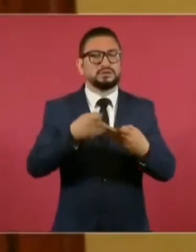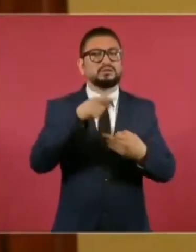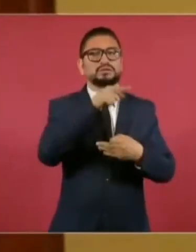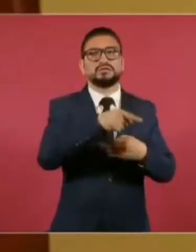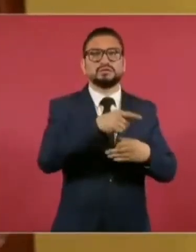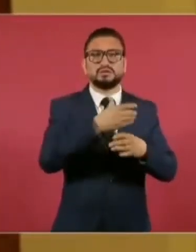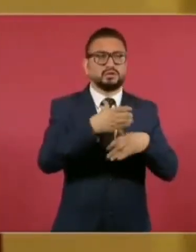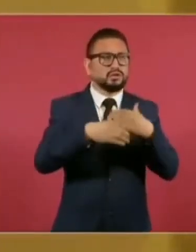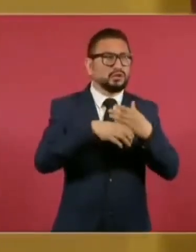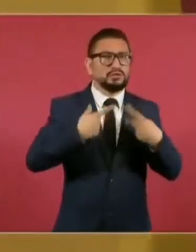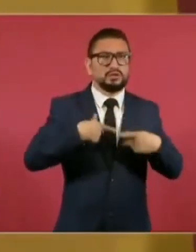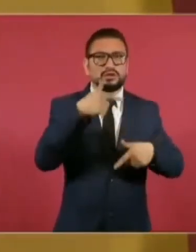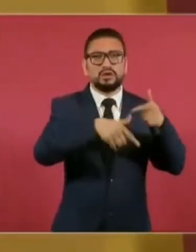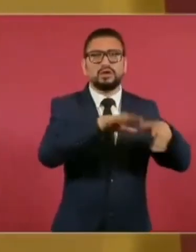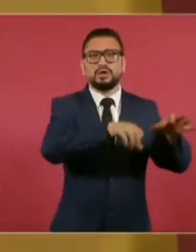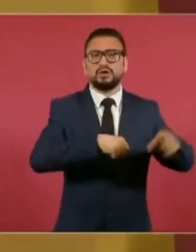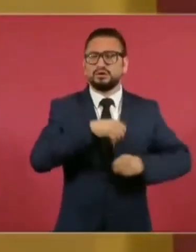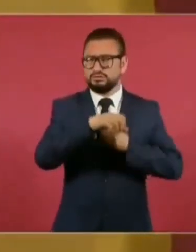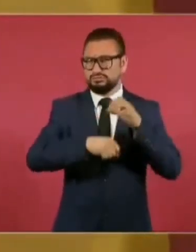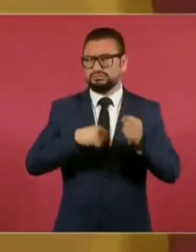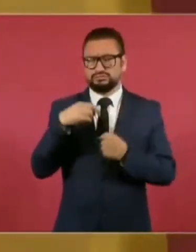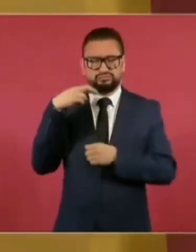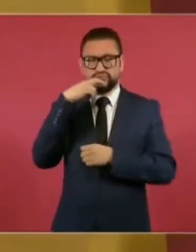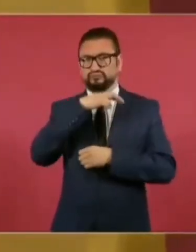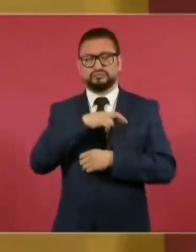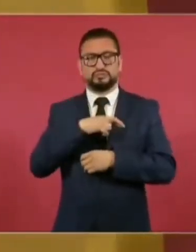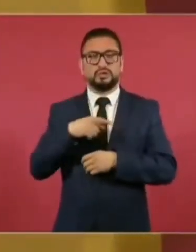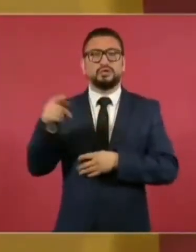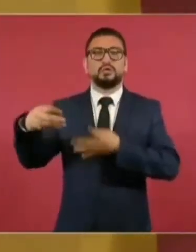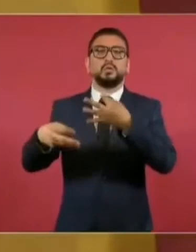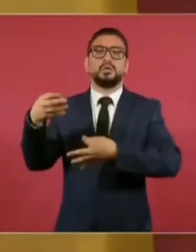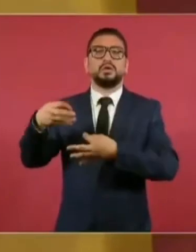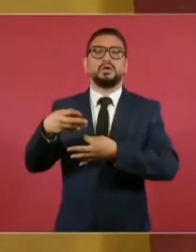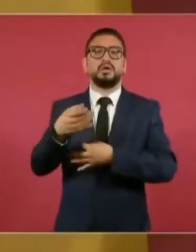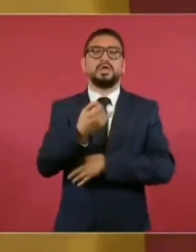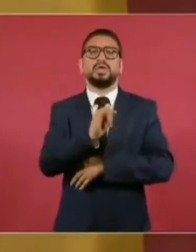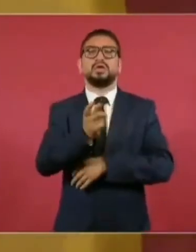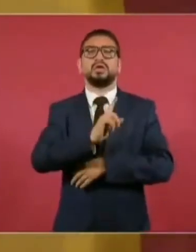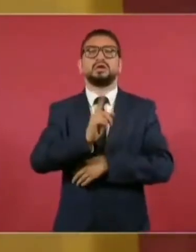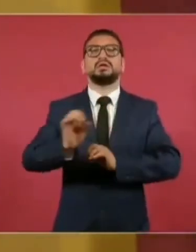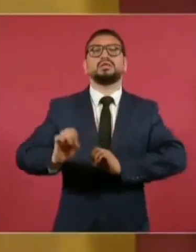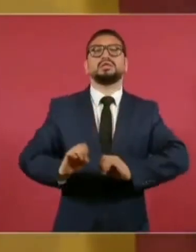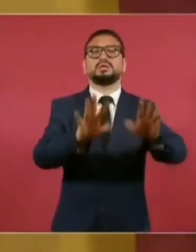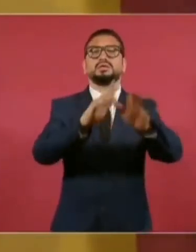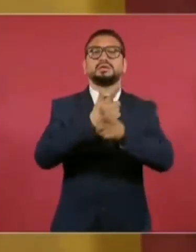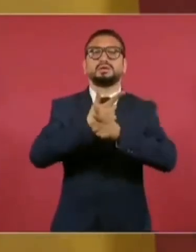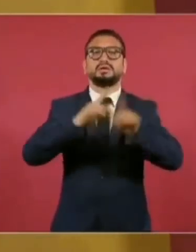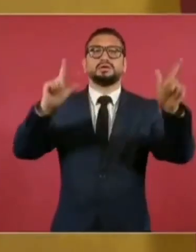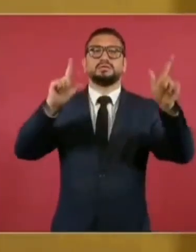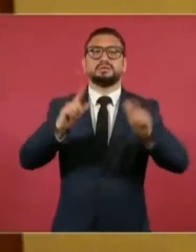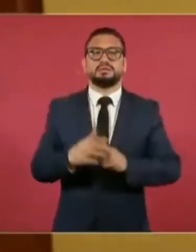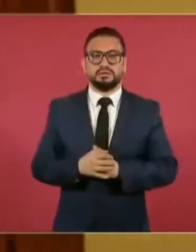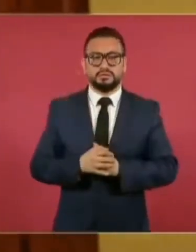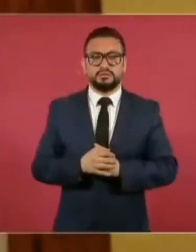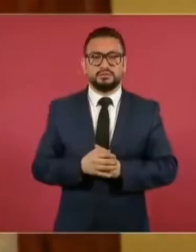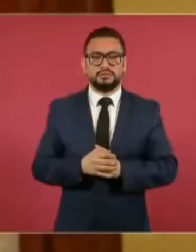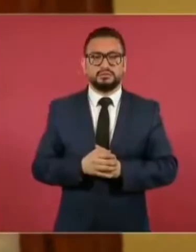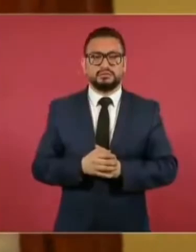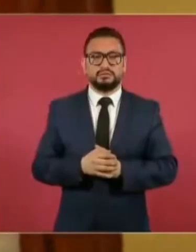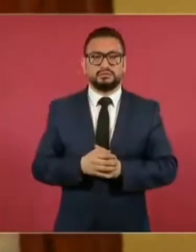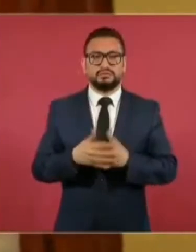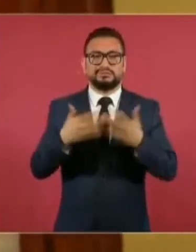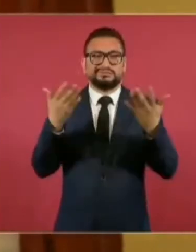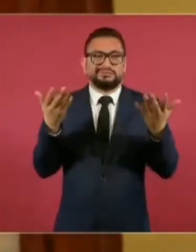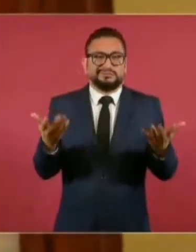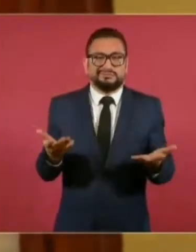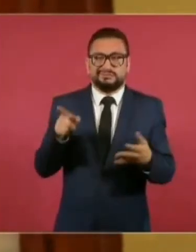los detenidos. Entonces los dejó en libertad, y pues es